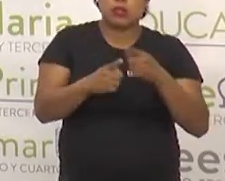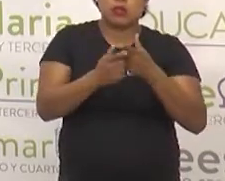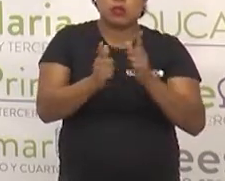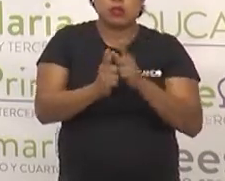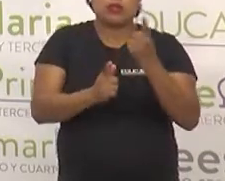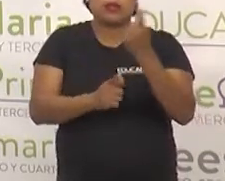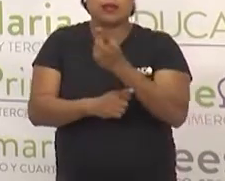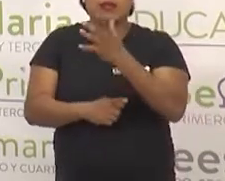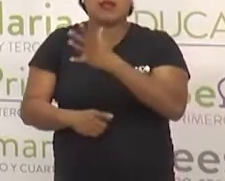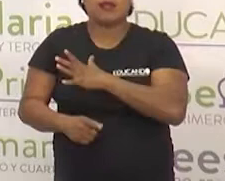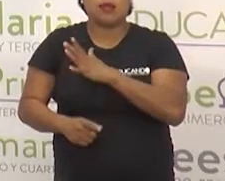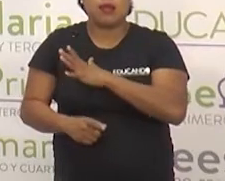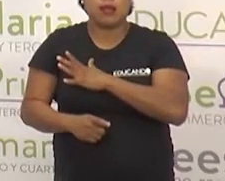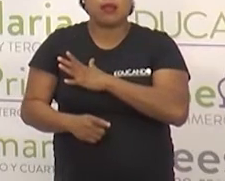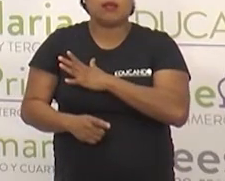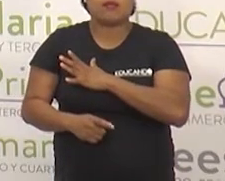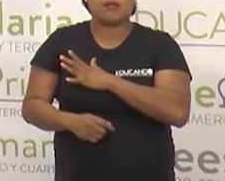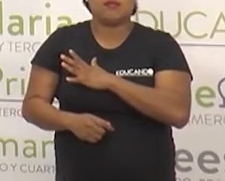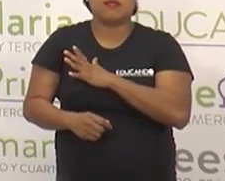presenta